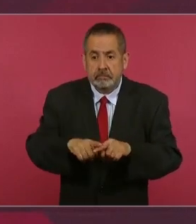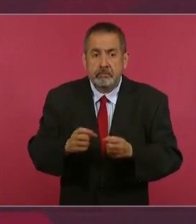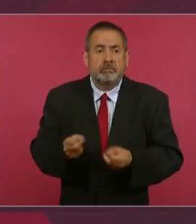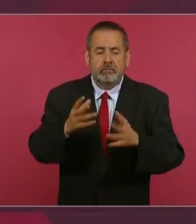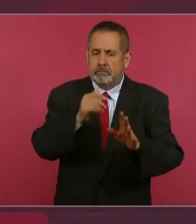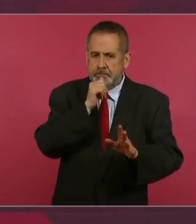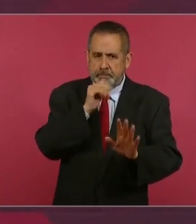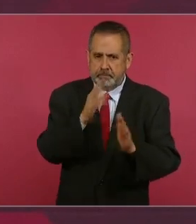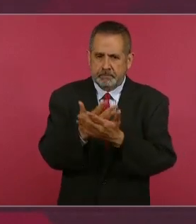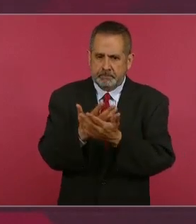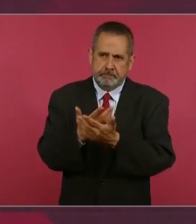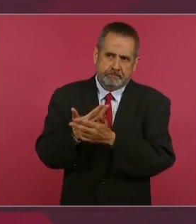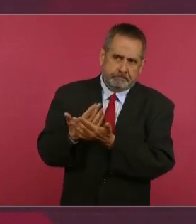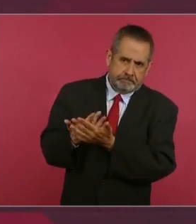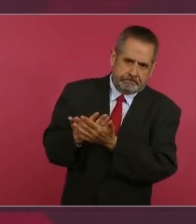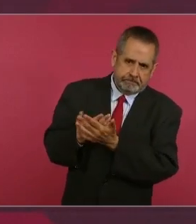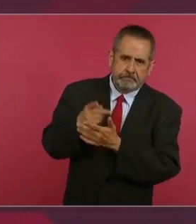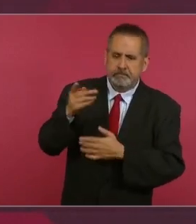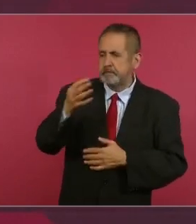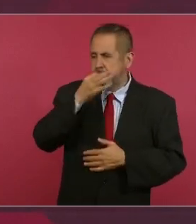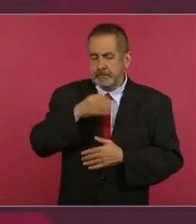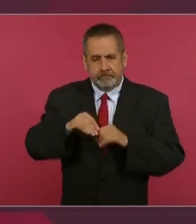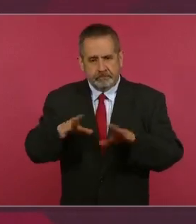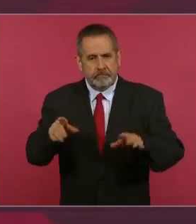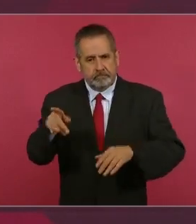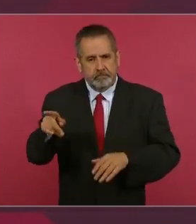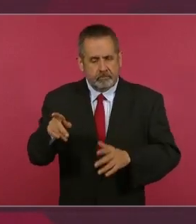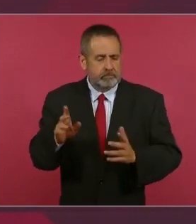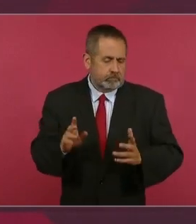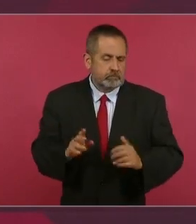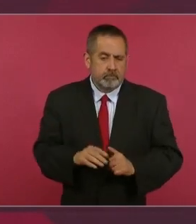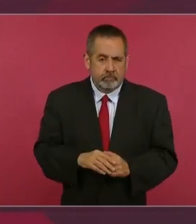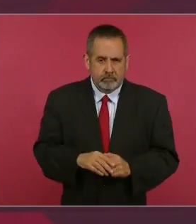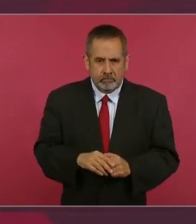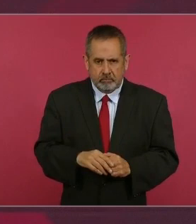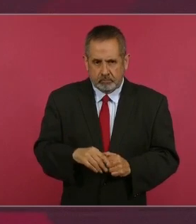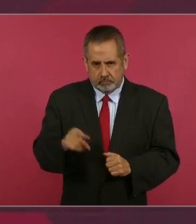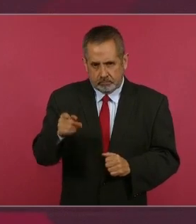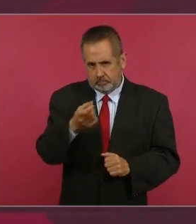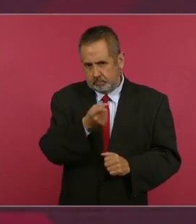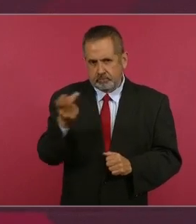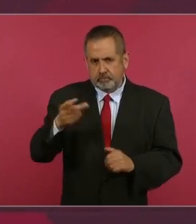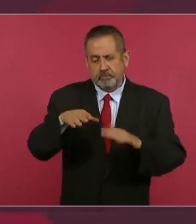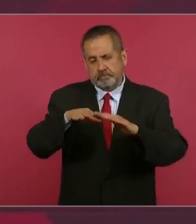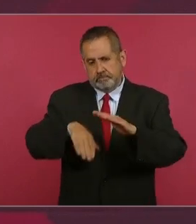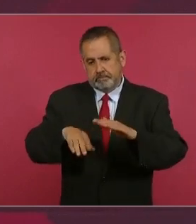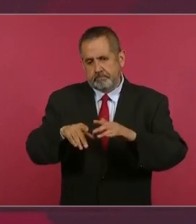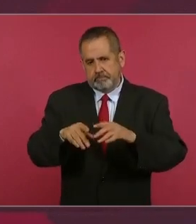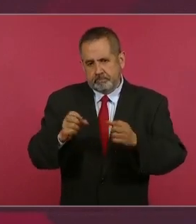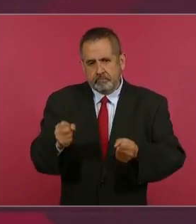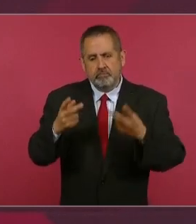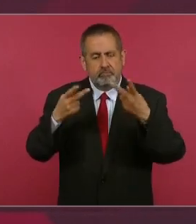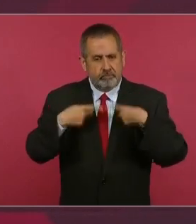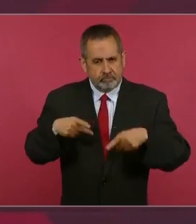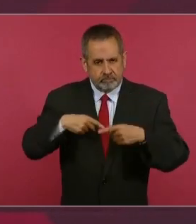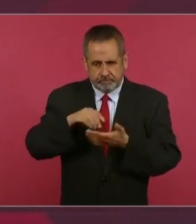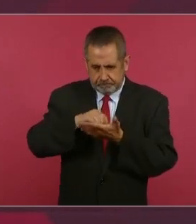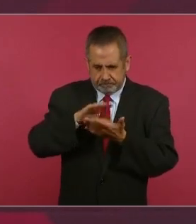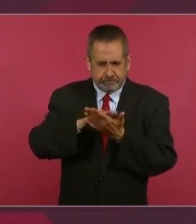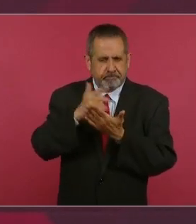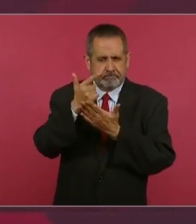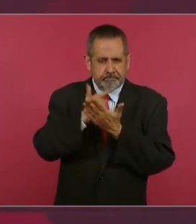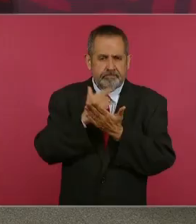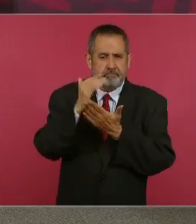número porque es menor el número de